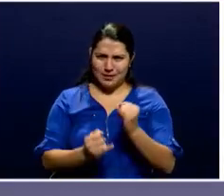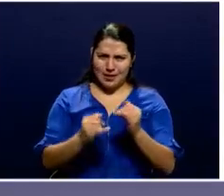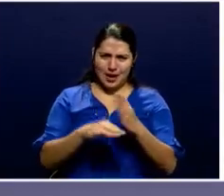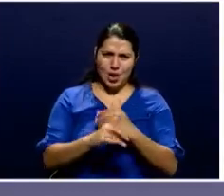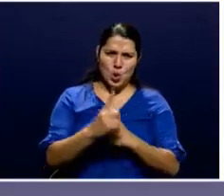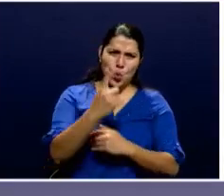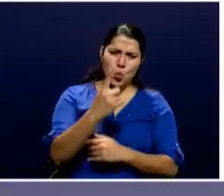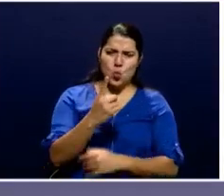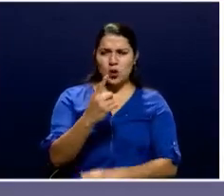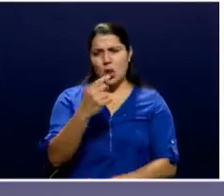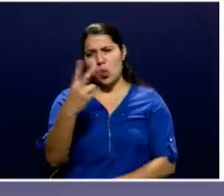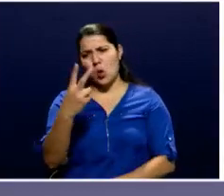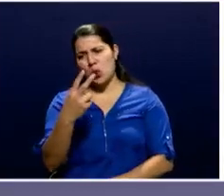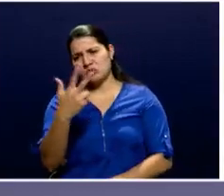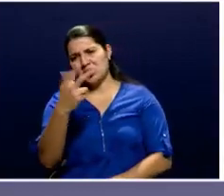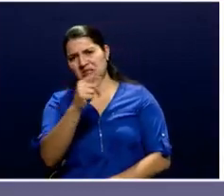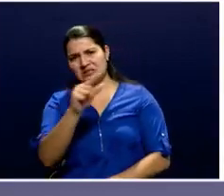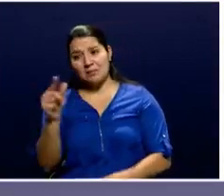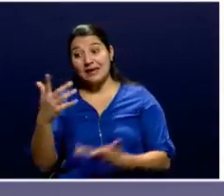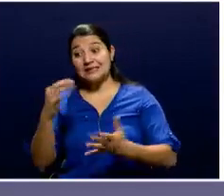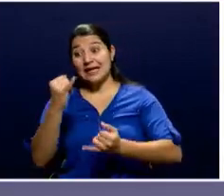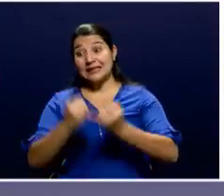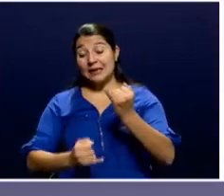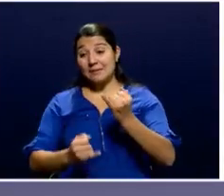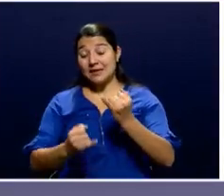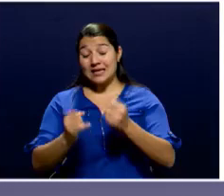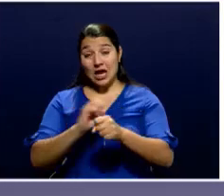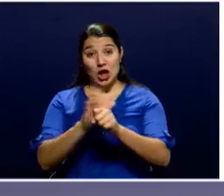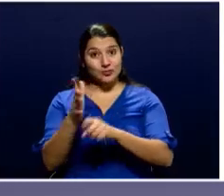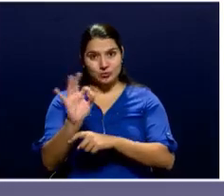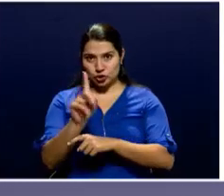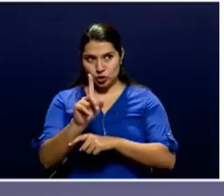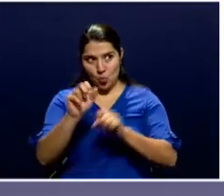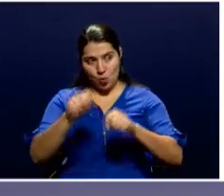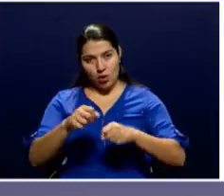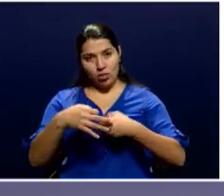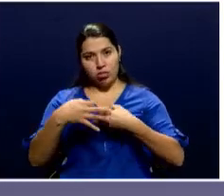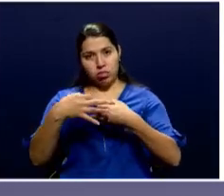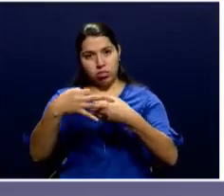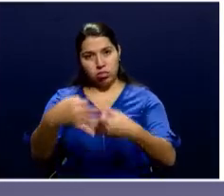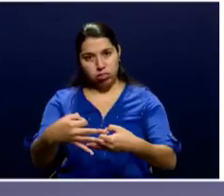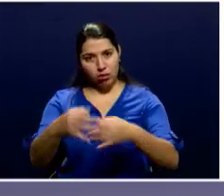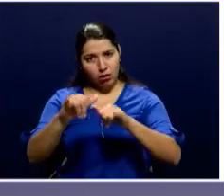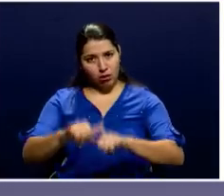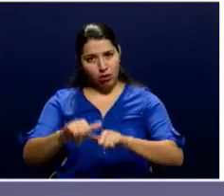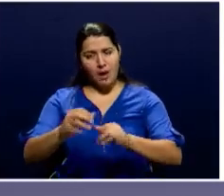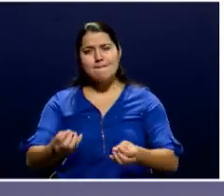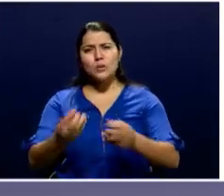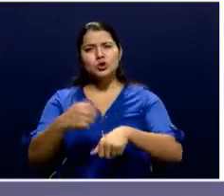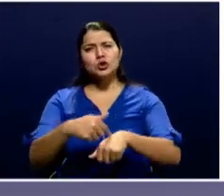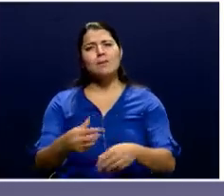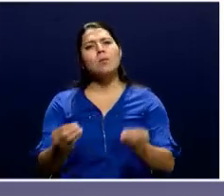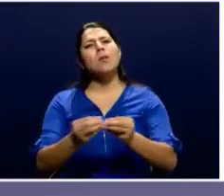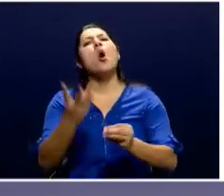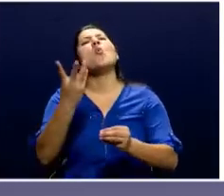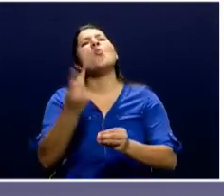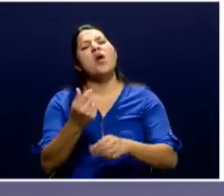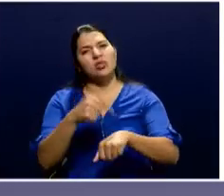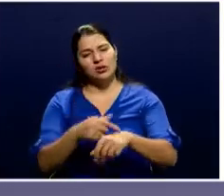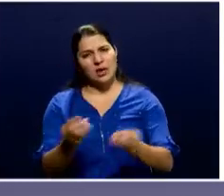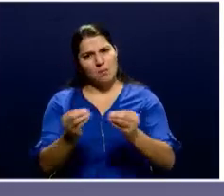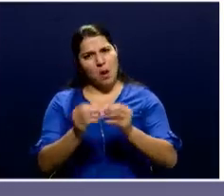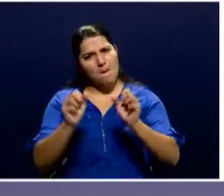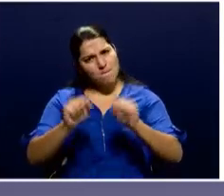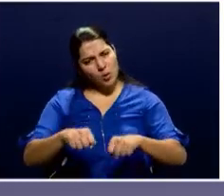3 semanas, que podría prolongarse mucho más. ¿Cuánto más podría prolongarse